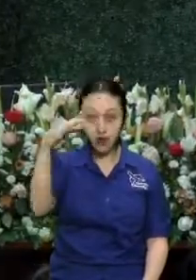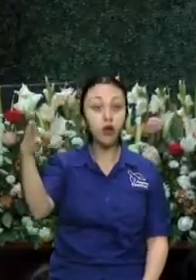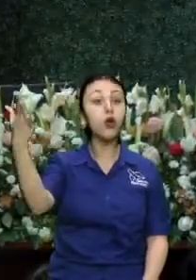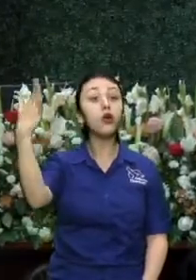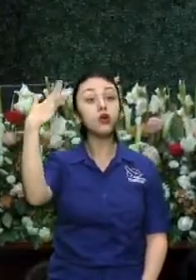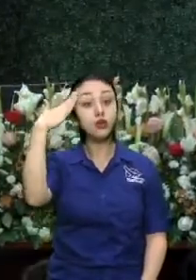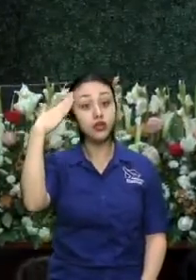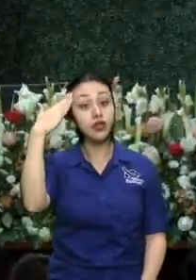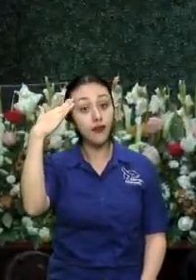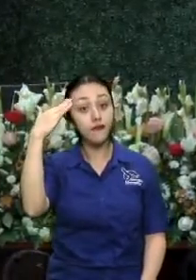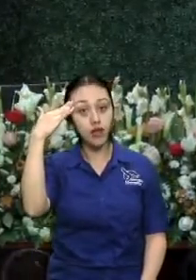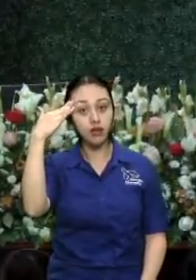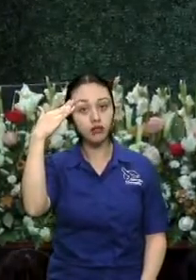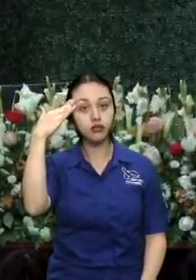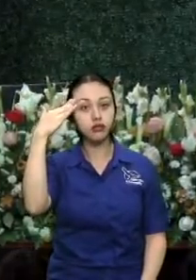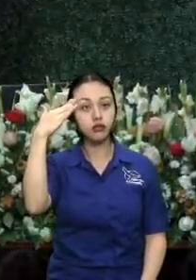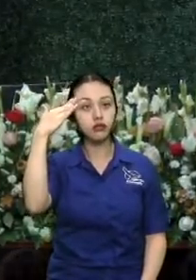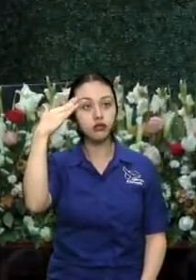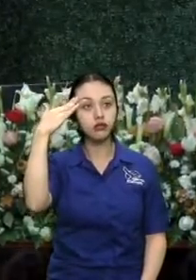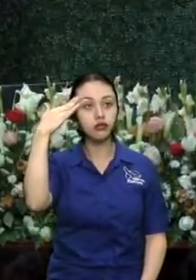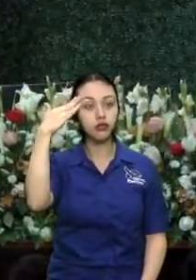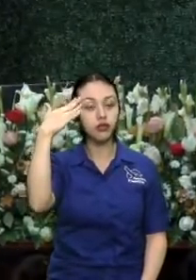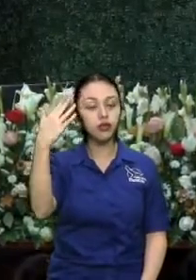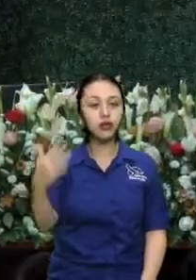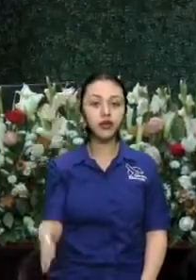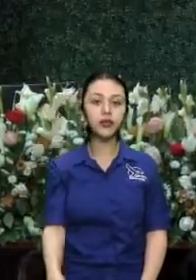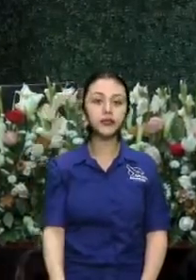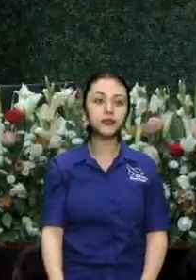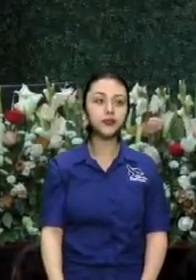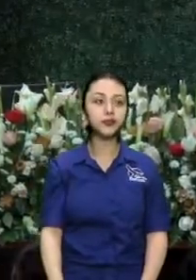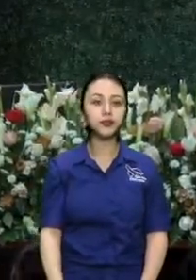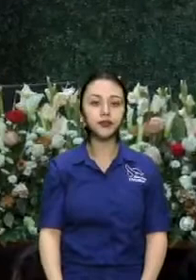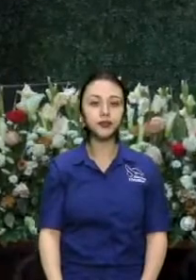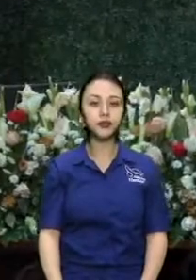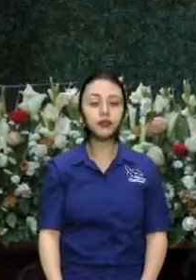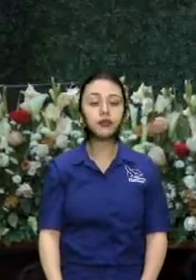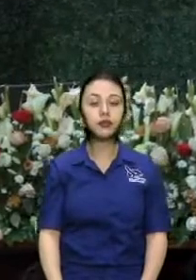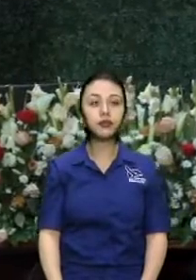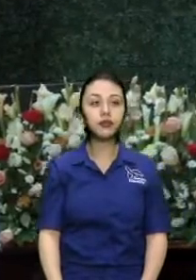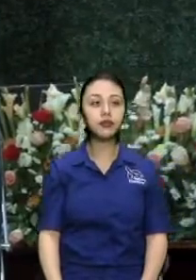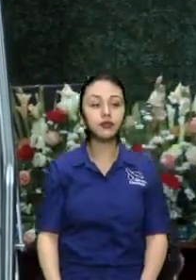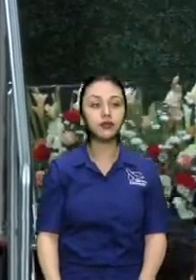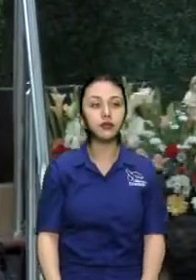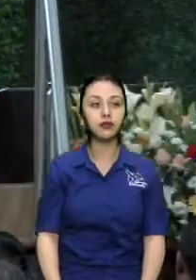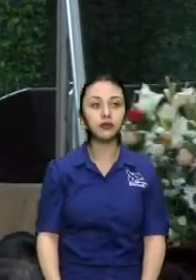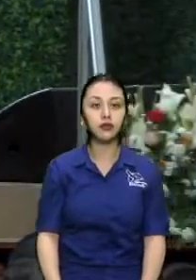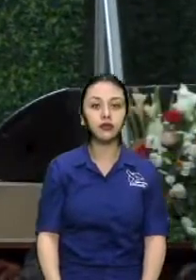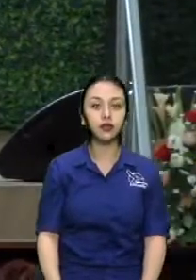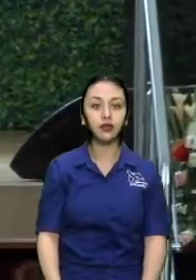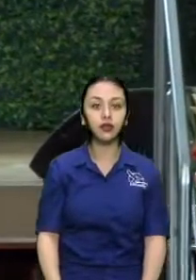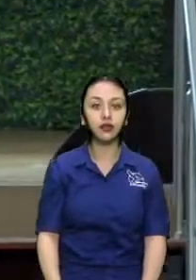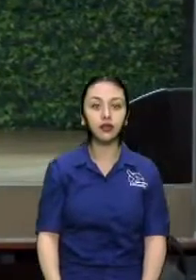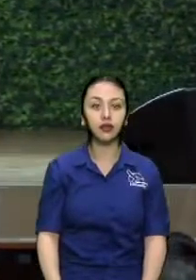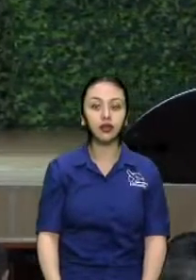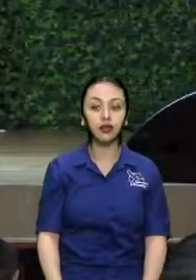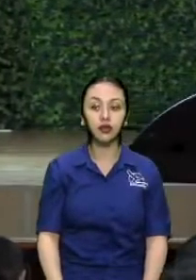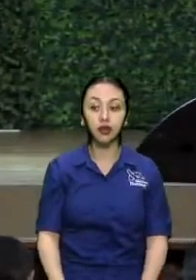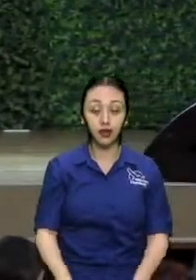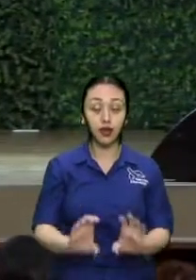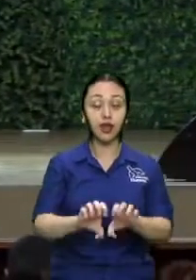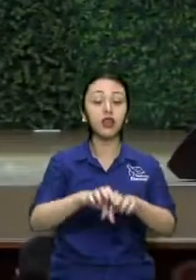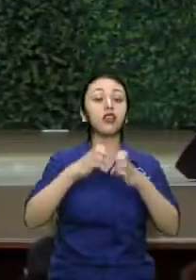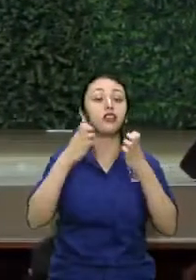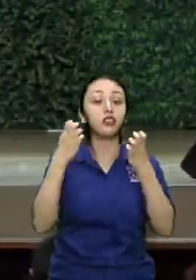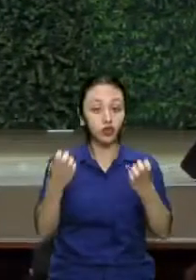oído. Pero ustedes, ¿quiénes son? Les dijo a aquellos exorcistas ambulantes, ¿verdad? O sea que te conocen, te conocen,